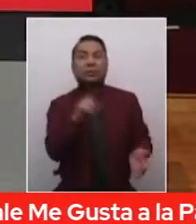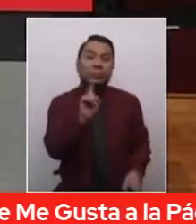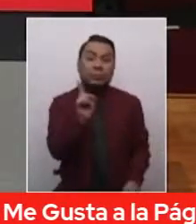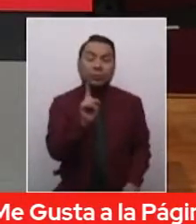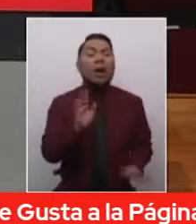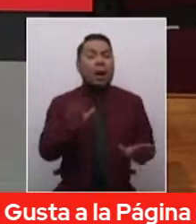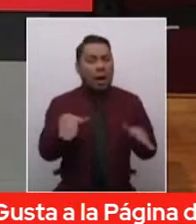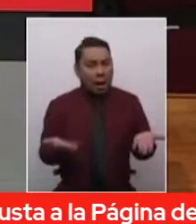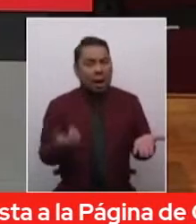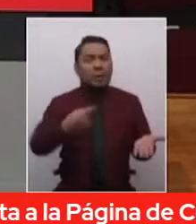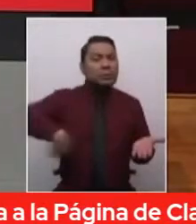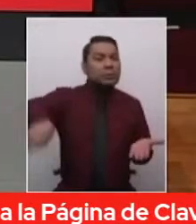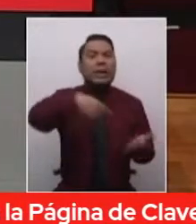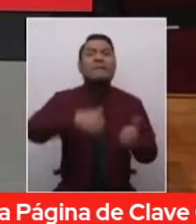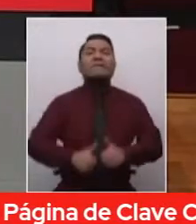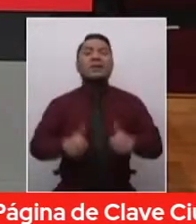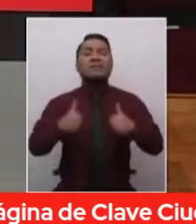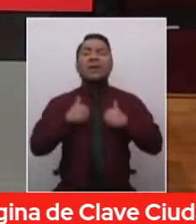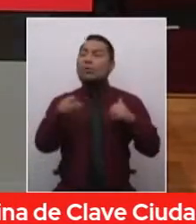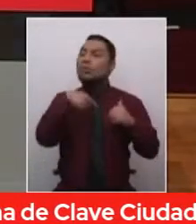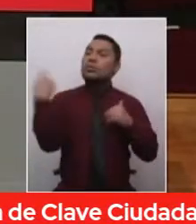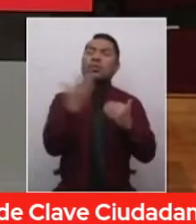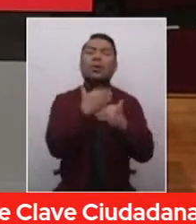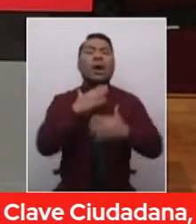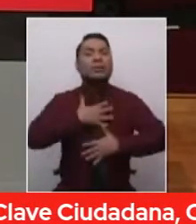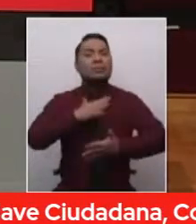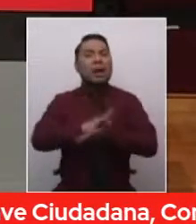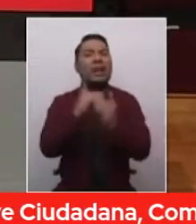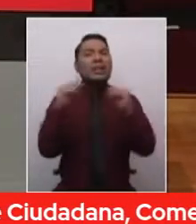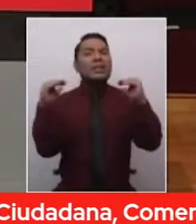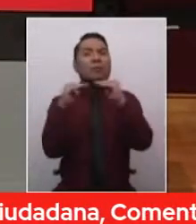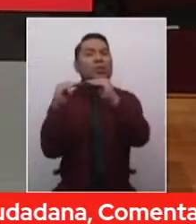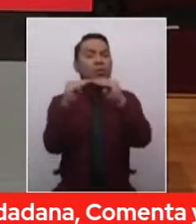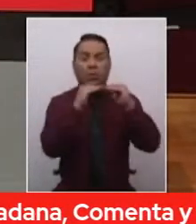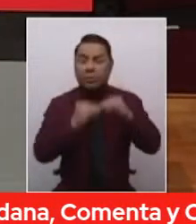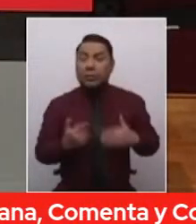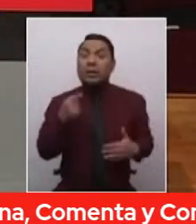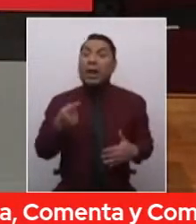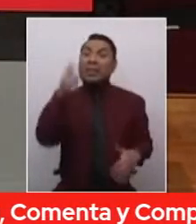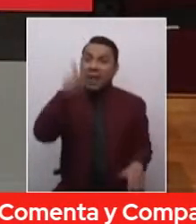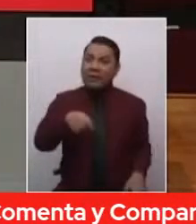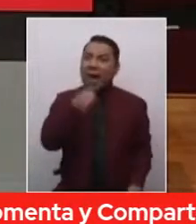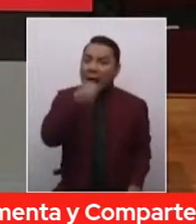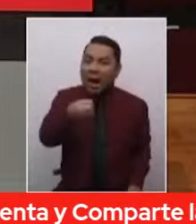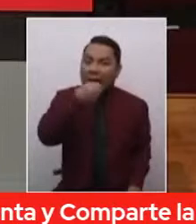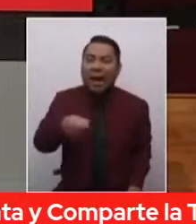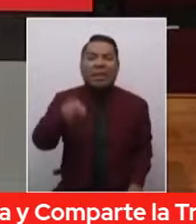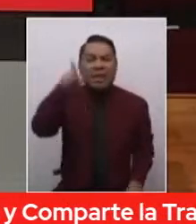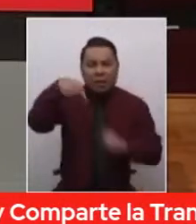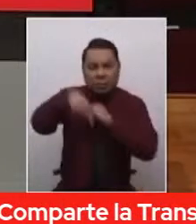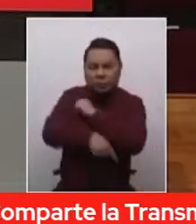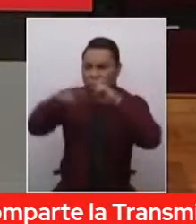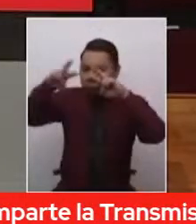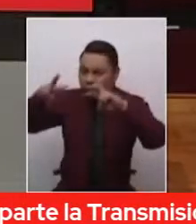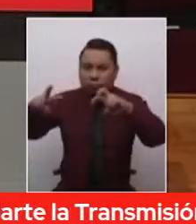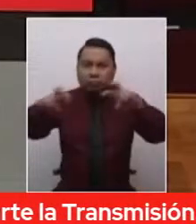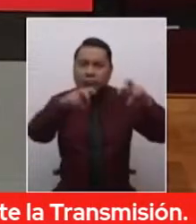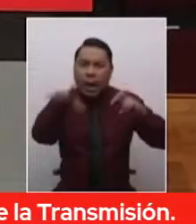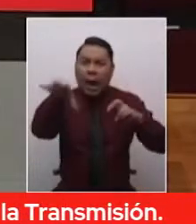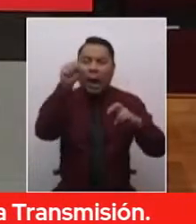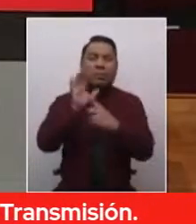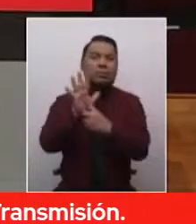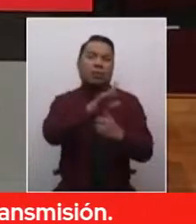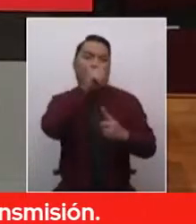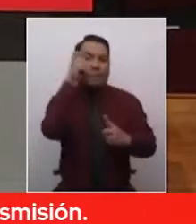hay posibilidad de vivir en democracia si no tenemos una prensa fiscalizadora del poder político.